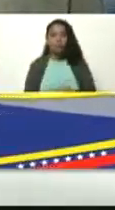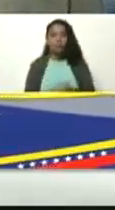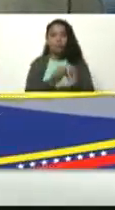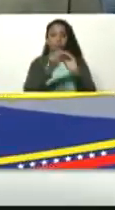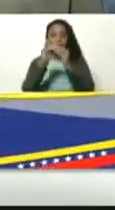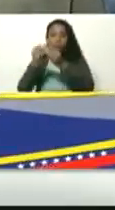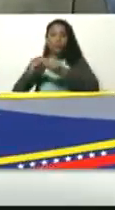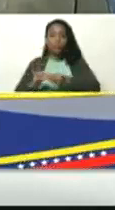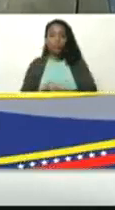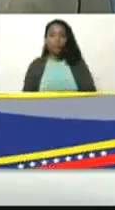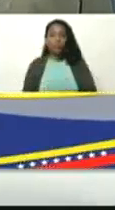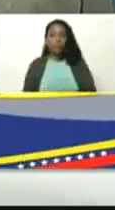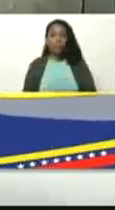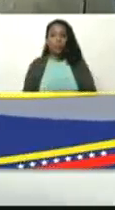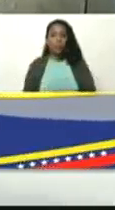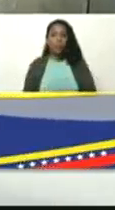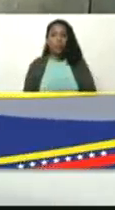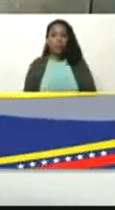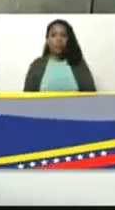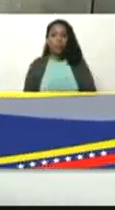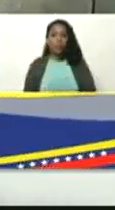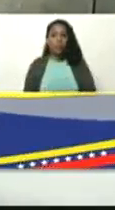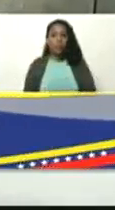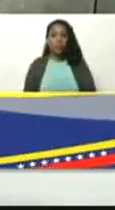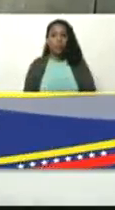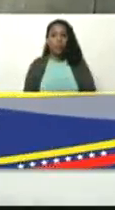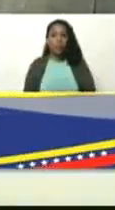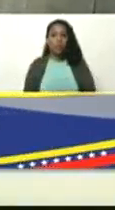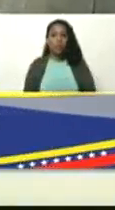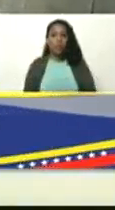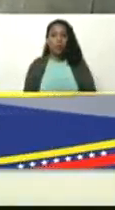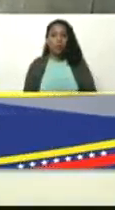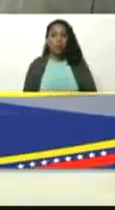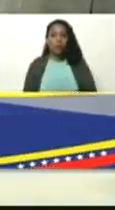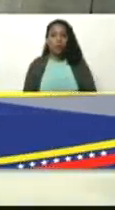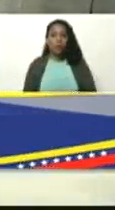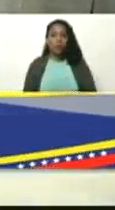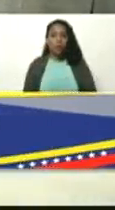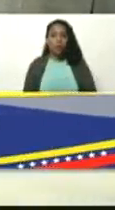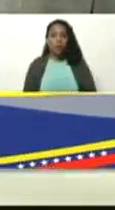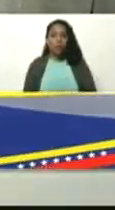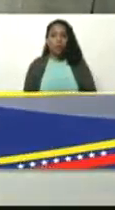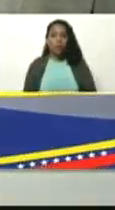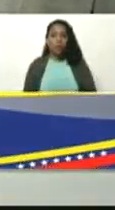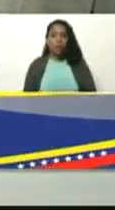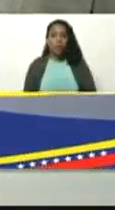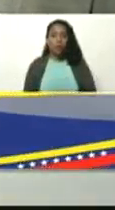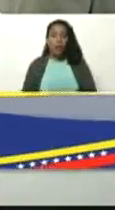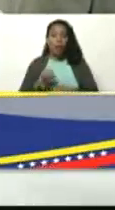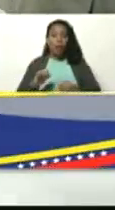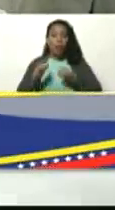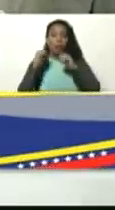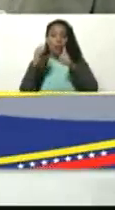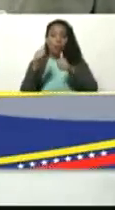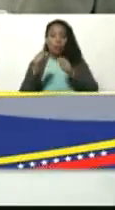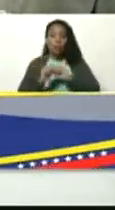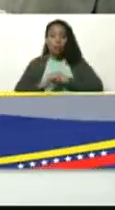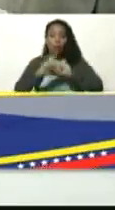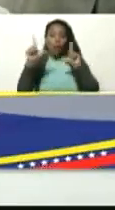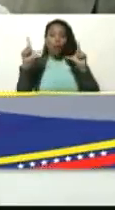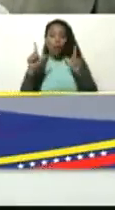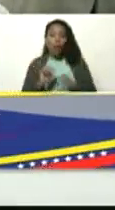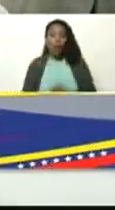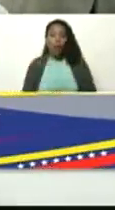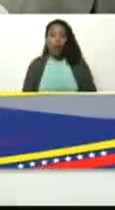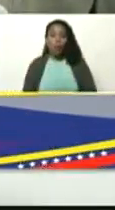readecuar en zona segura. Es impresionante cuando uno está en el sitio, es impresionante, bueno, las montañas